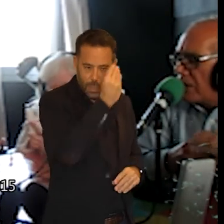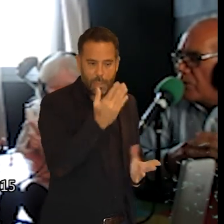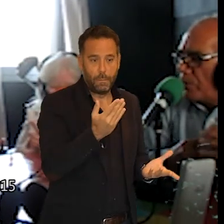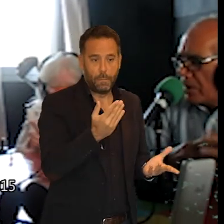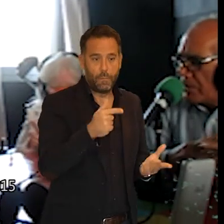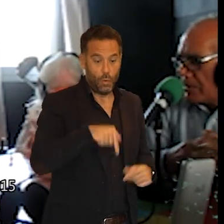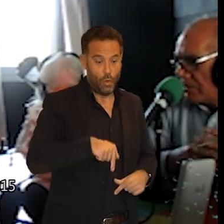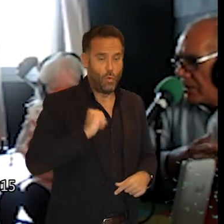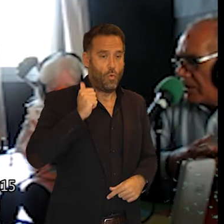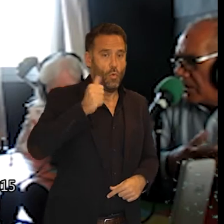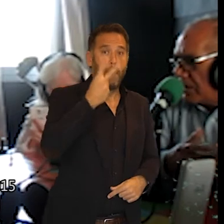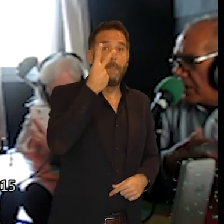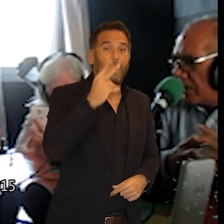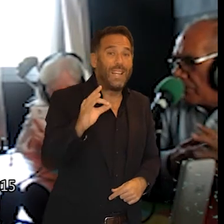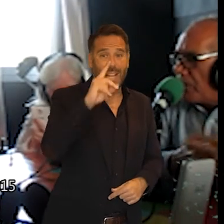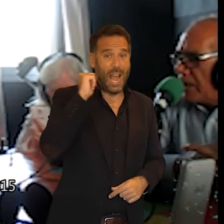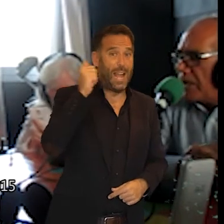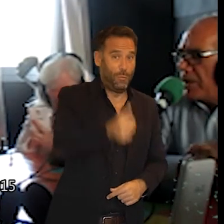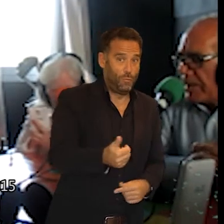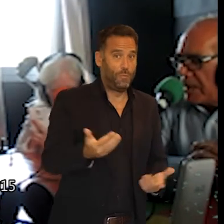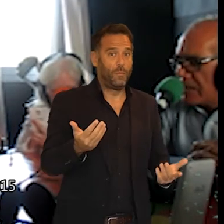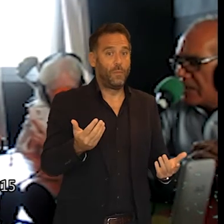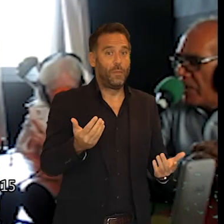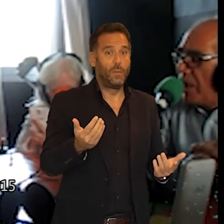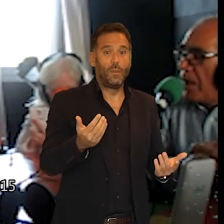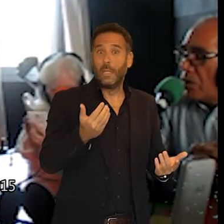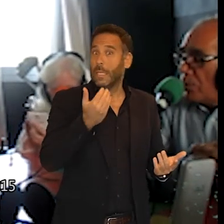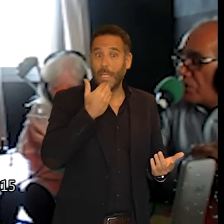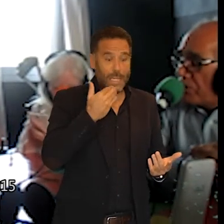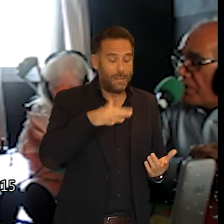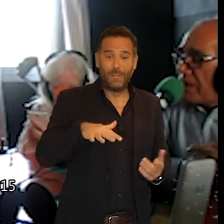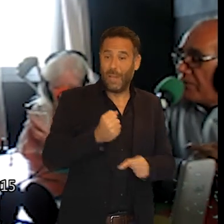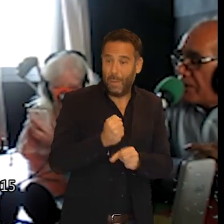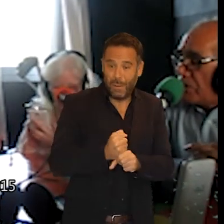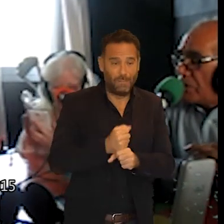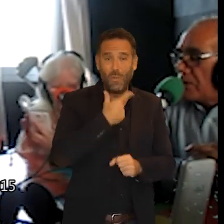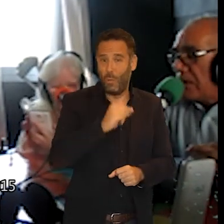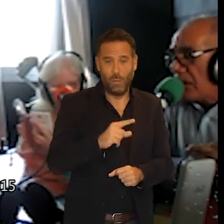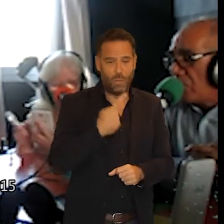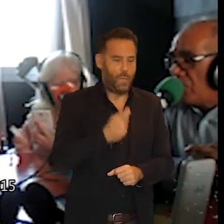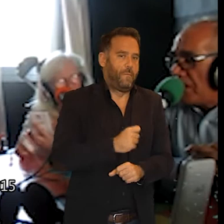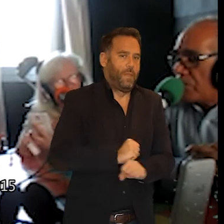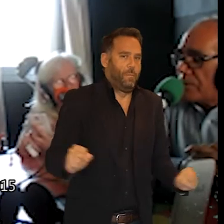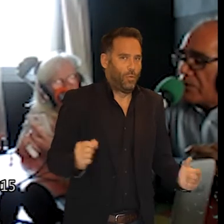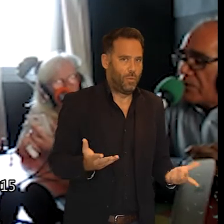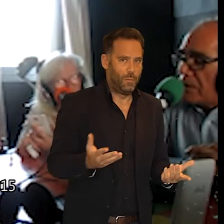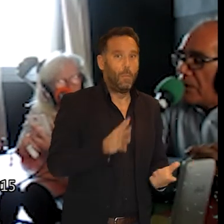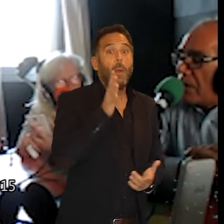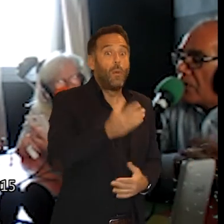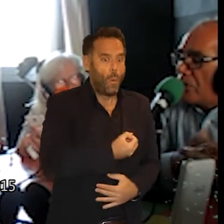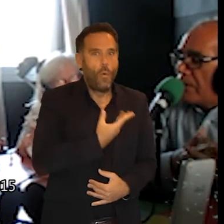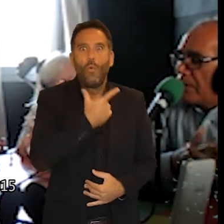llevo 20 años, entonces, si esto no gustara, sí, sí. es muy difícil porque... Claro. Yo estoy